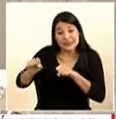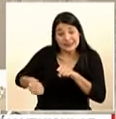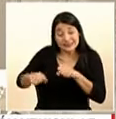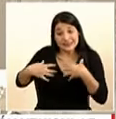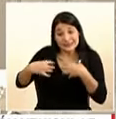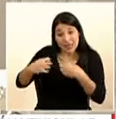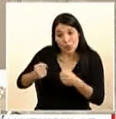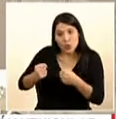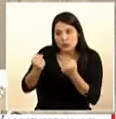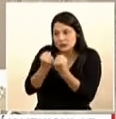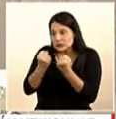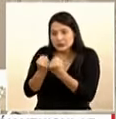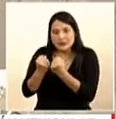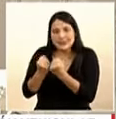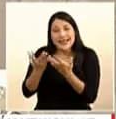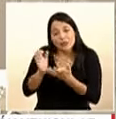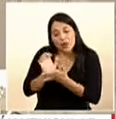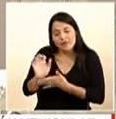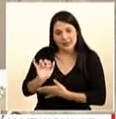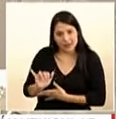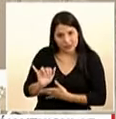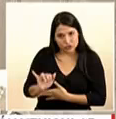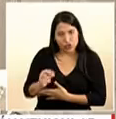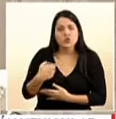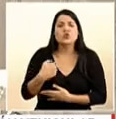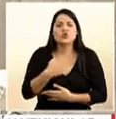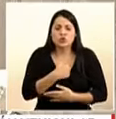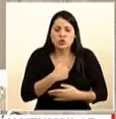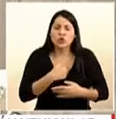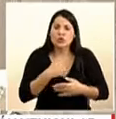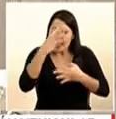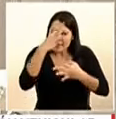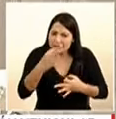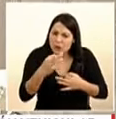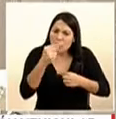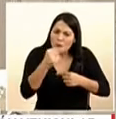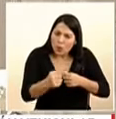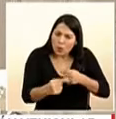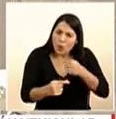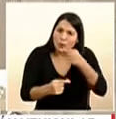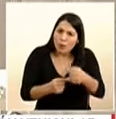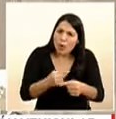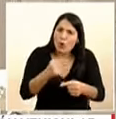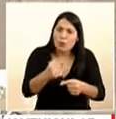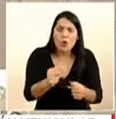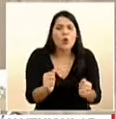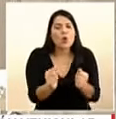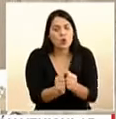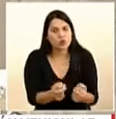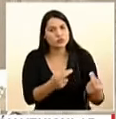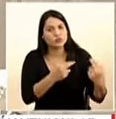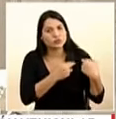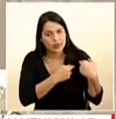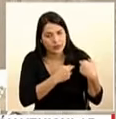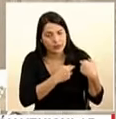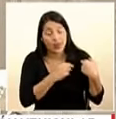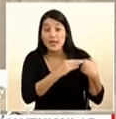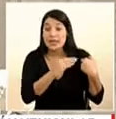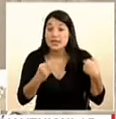de respuesta hemos tomado medidas graduales hemos tomado medidas responsables y estamos conteniendo